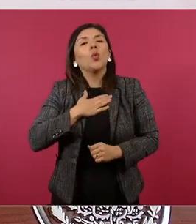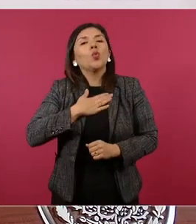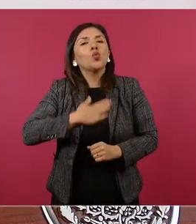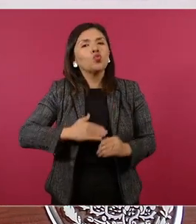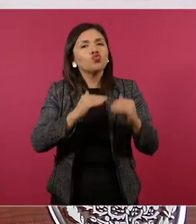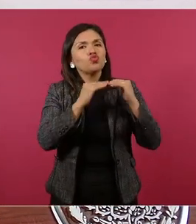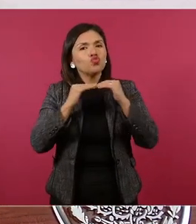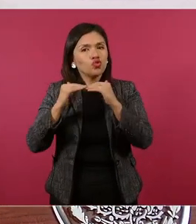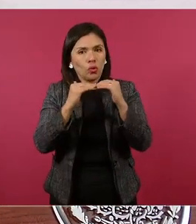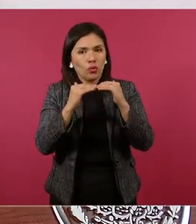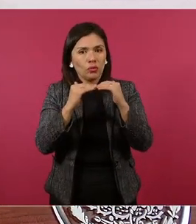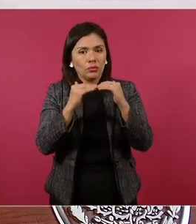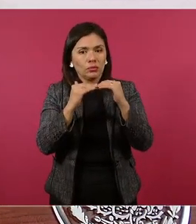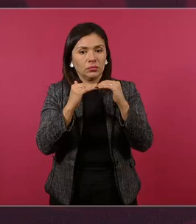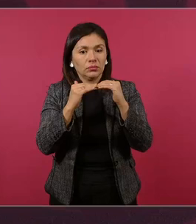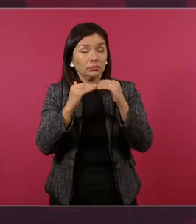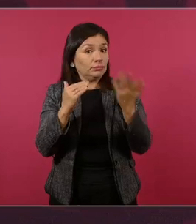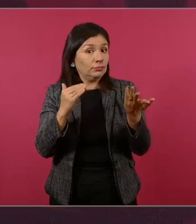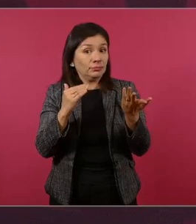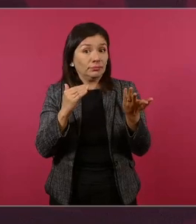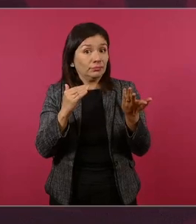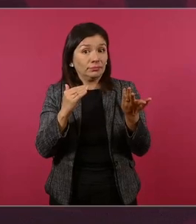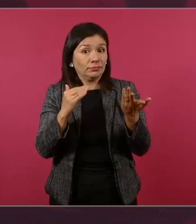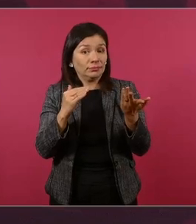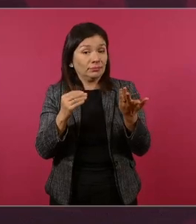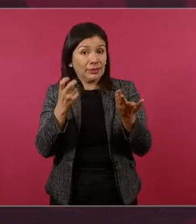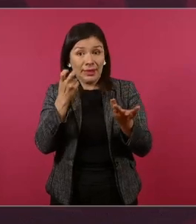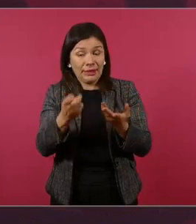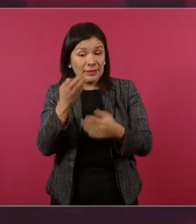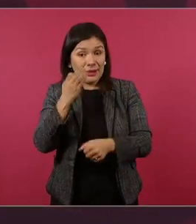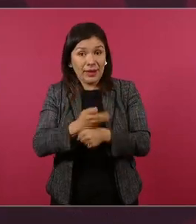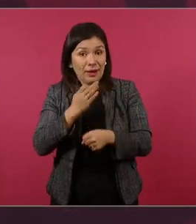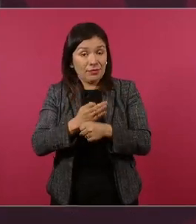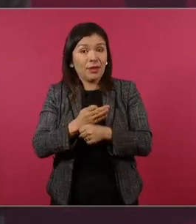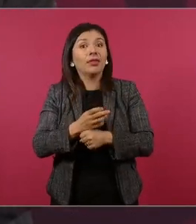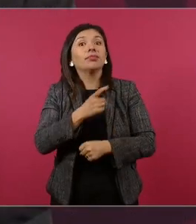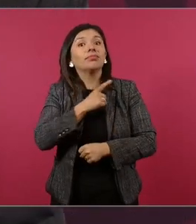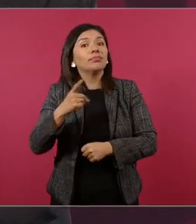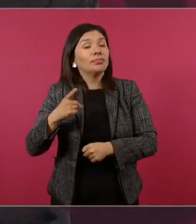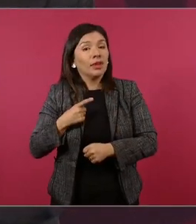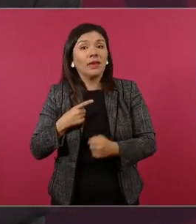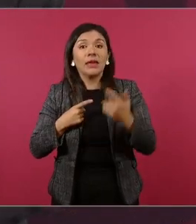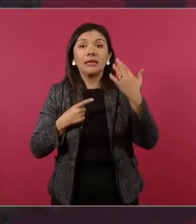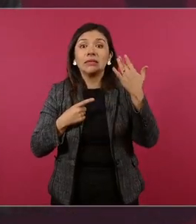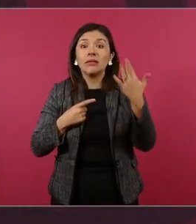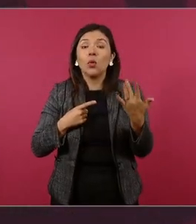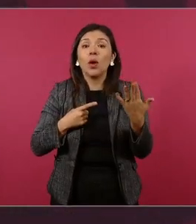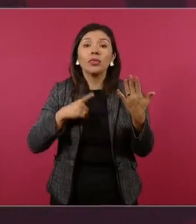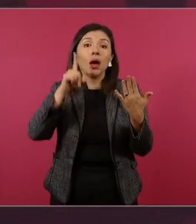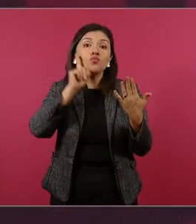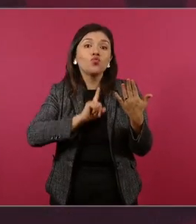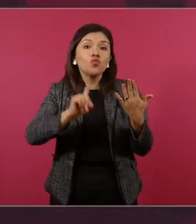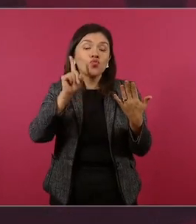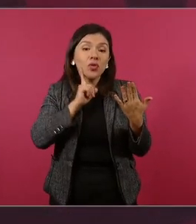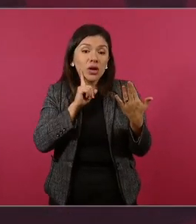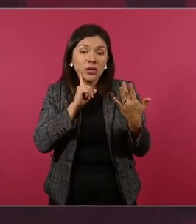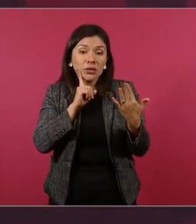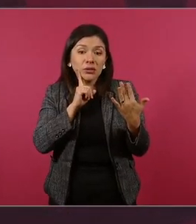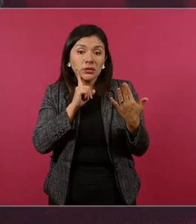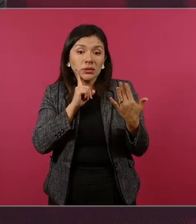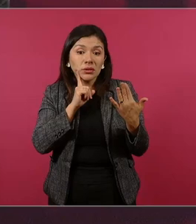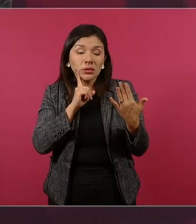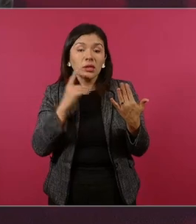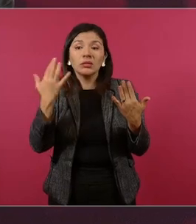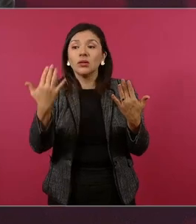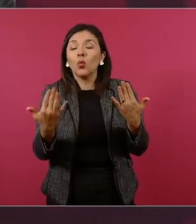paridad o sea es el momento para que sean 50 mujeres